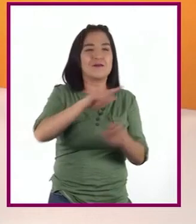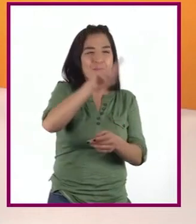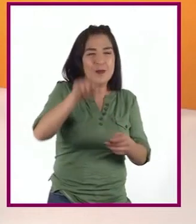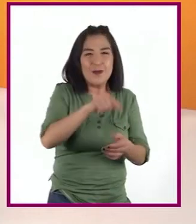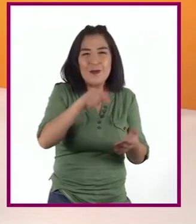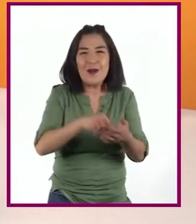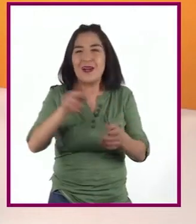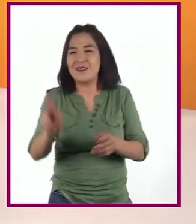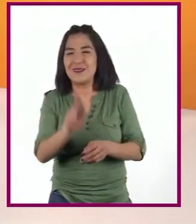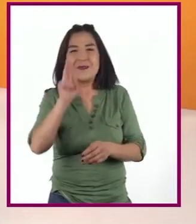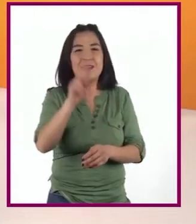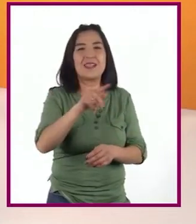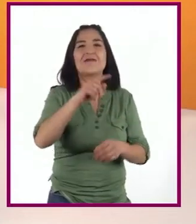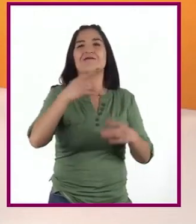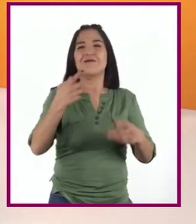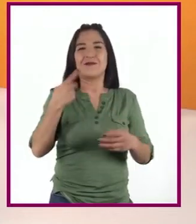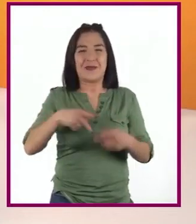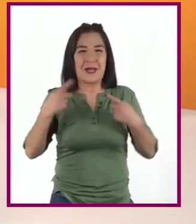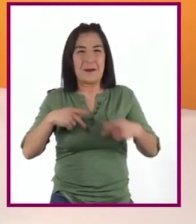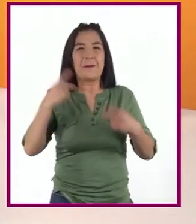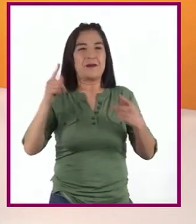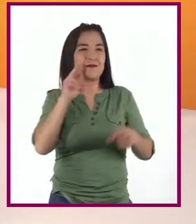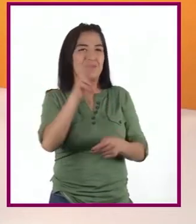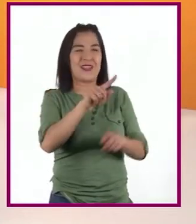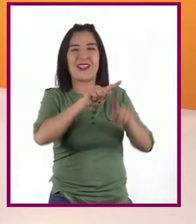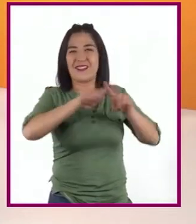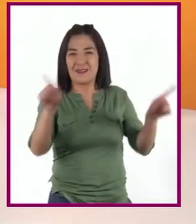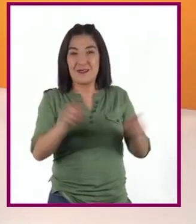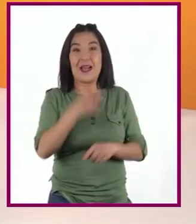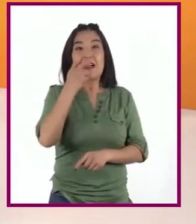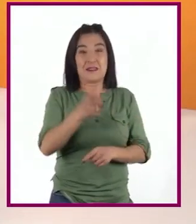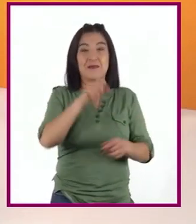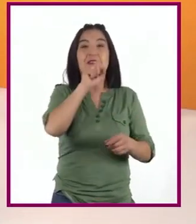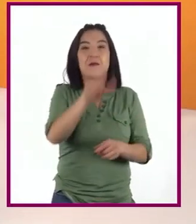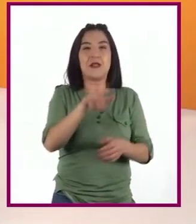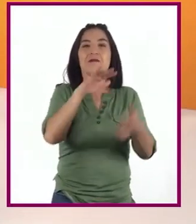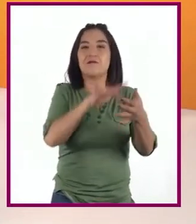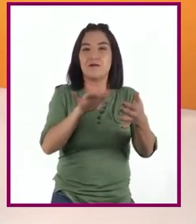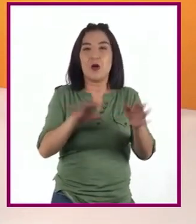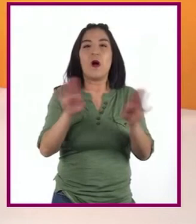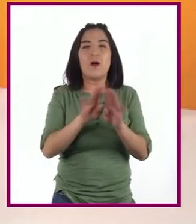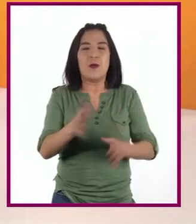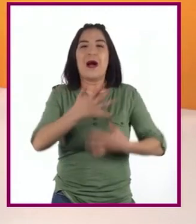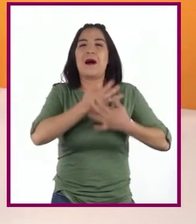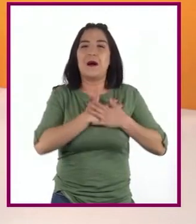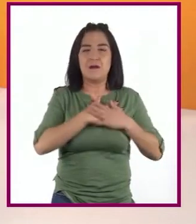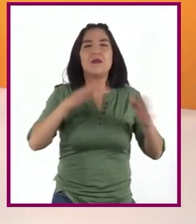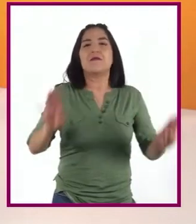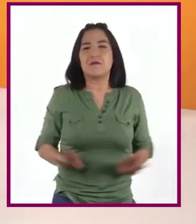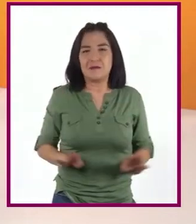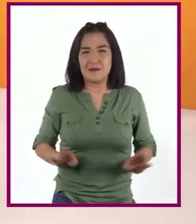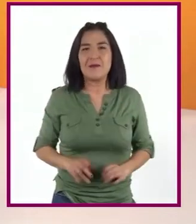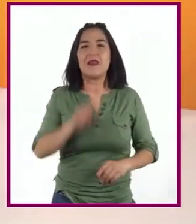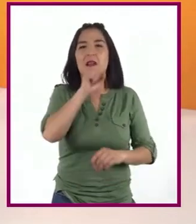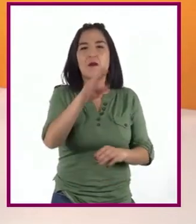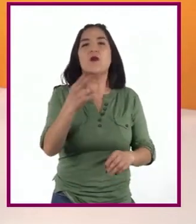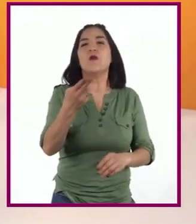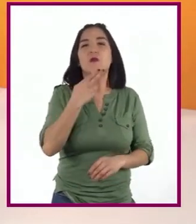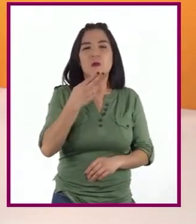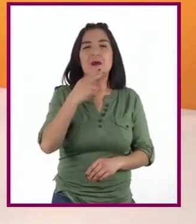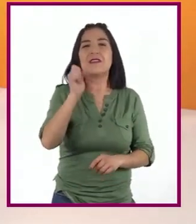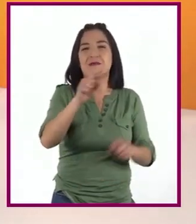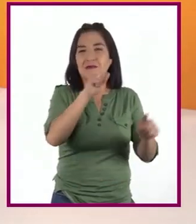mundo interior del sujeto. Asimismo, la literatura del romanticismo se caracterizó por el uso